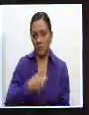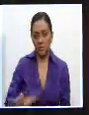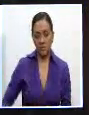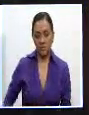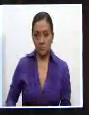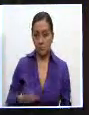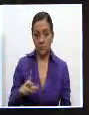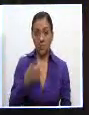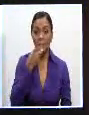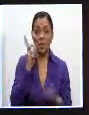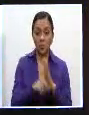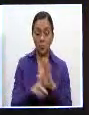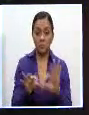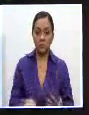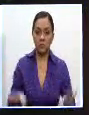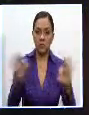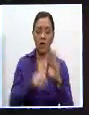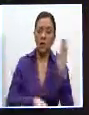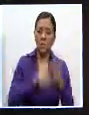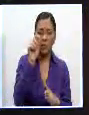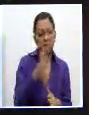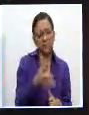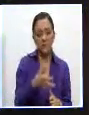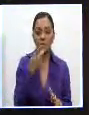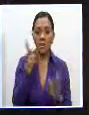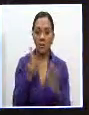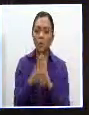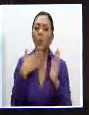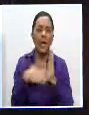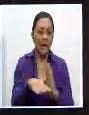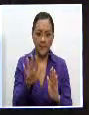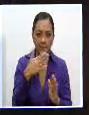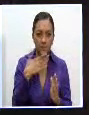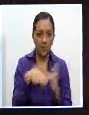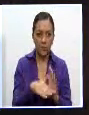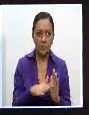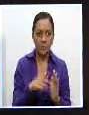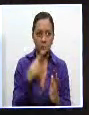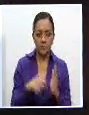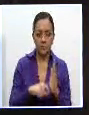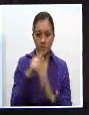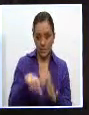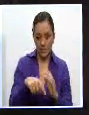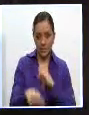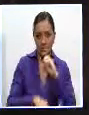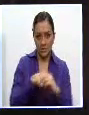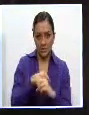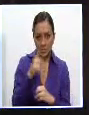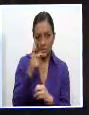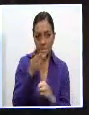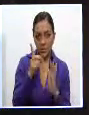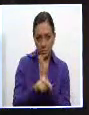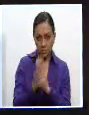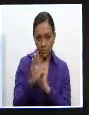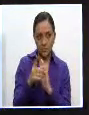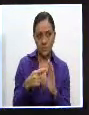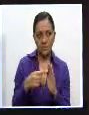puede ser mucho más importante que la aprobación de un tratado ya les voy a mostrar un ejemplo señero que hemos aprobado este año una denuncia